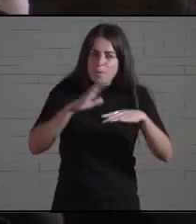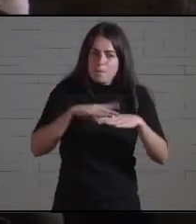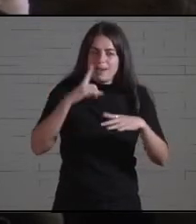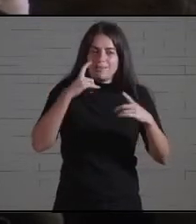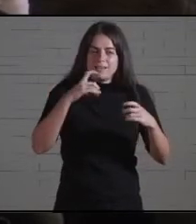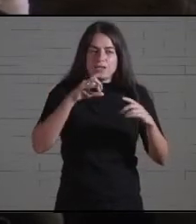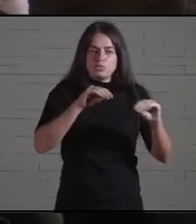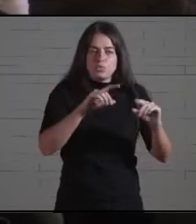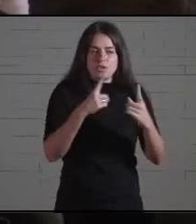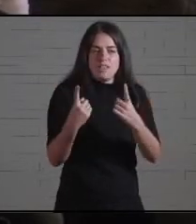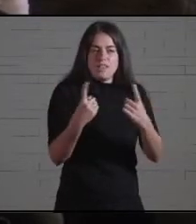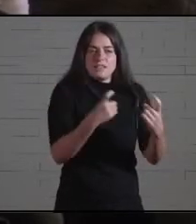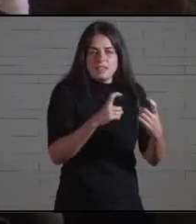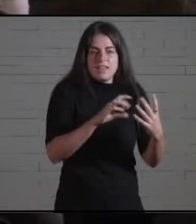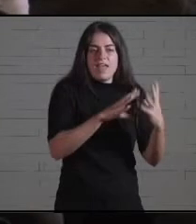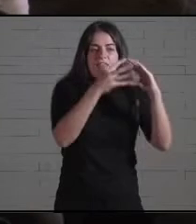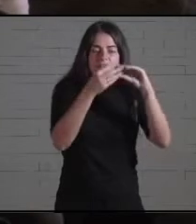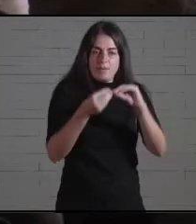las necesidades de